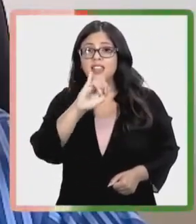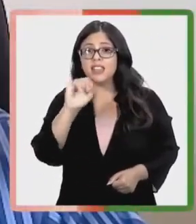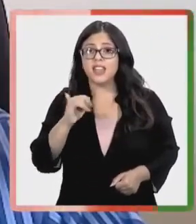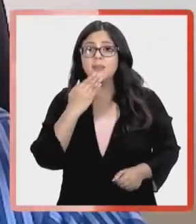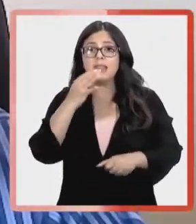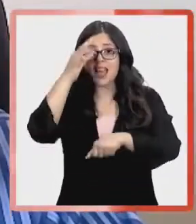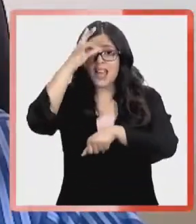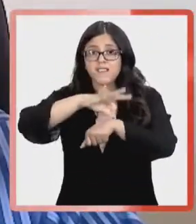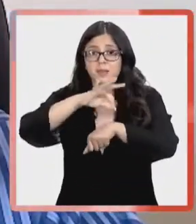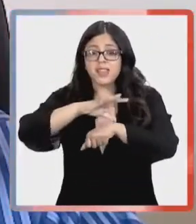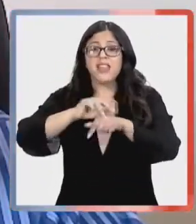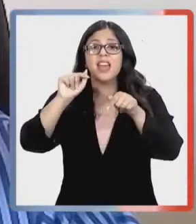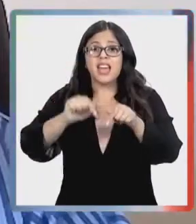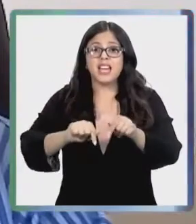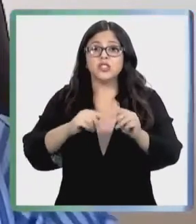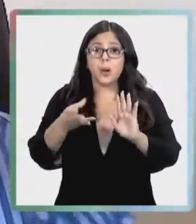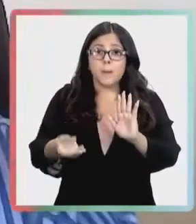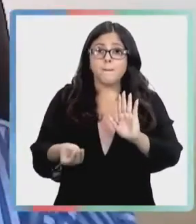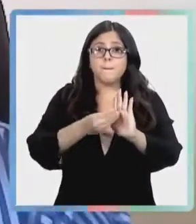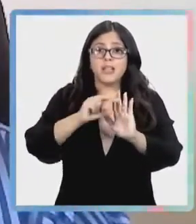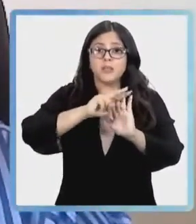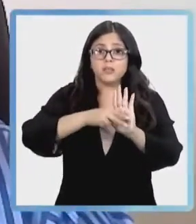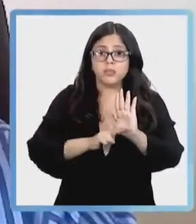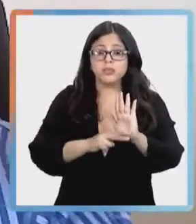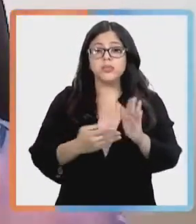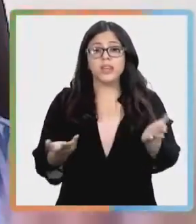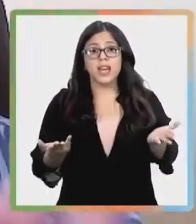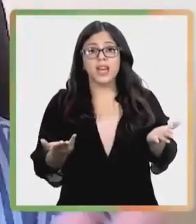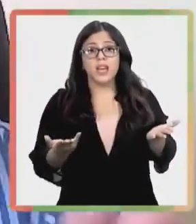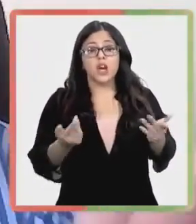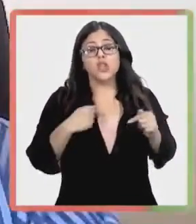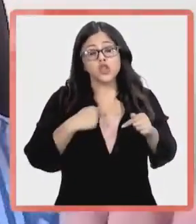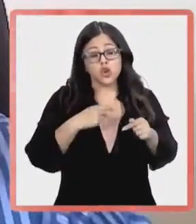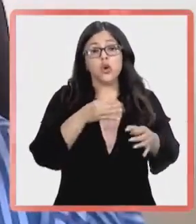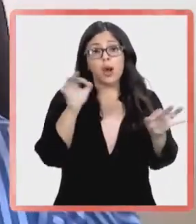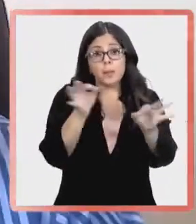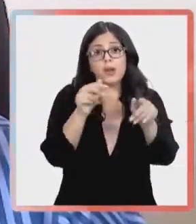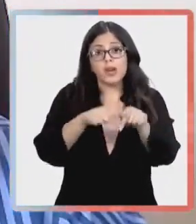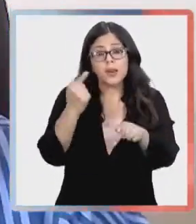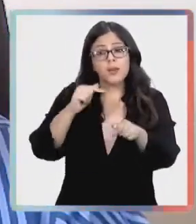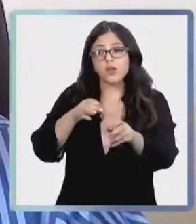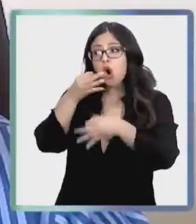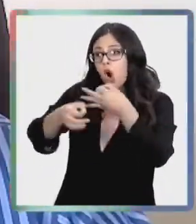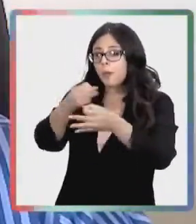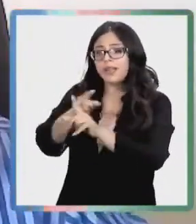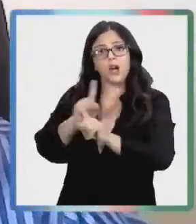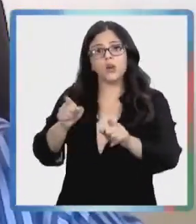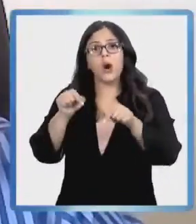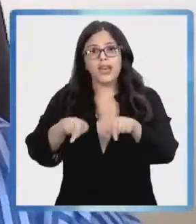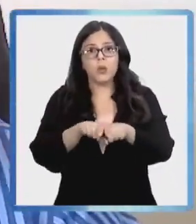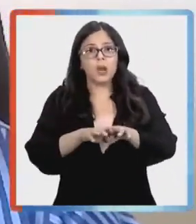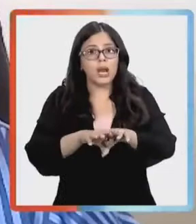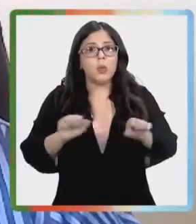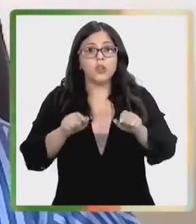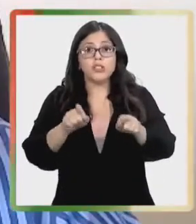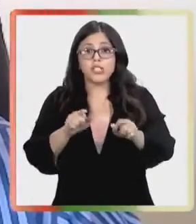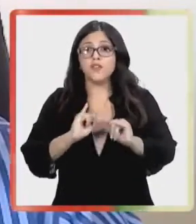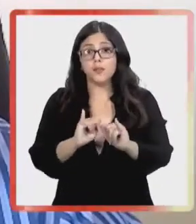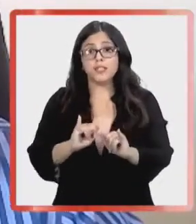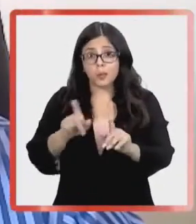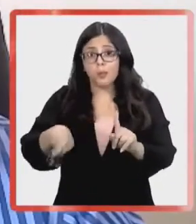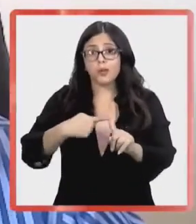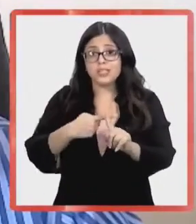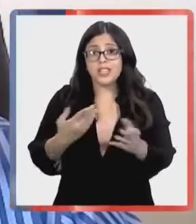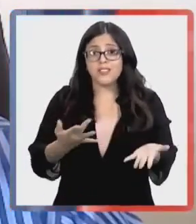va a ser parte de la reforma, ¿eh? Se lo estoy anunciando aquí porque no lo he comentado mucho yo, pero es lo que ya se ha concordado, y es una gran